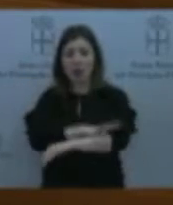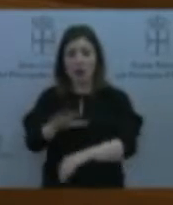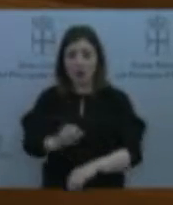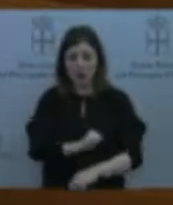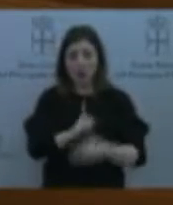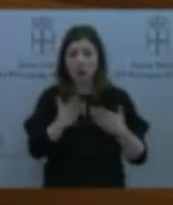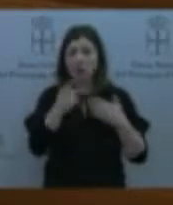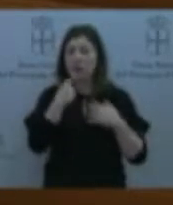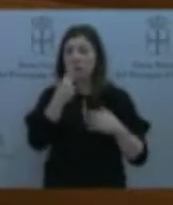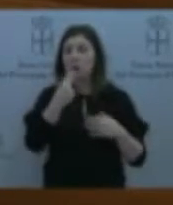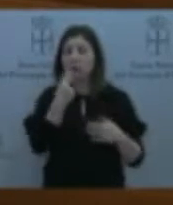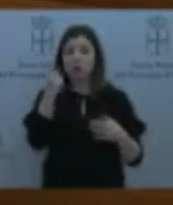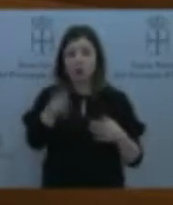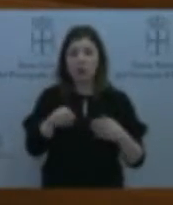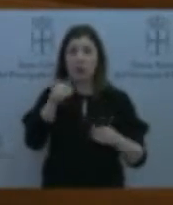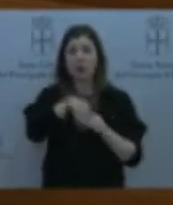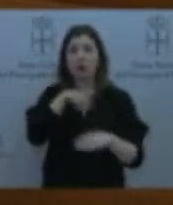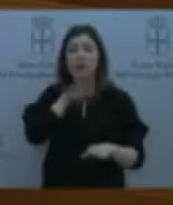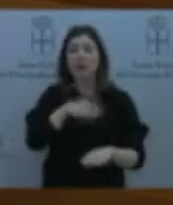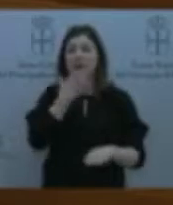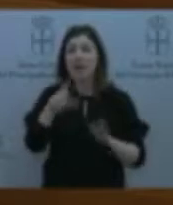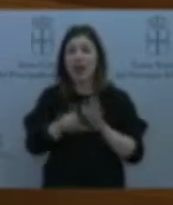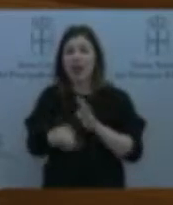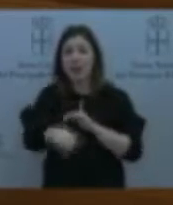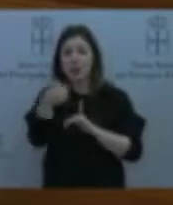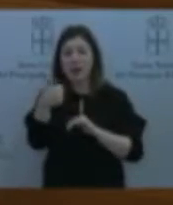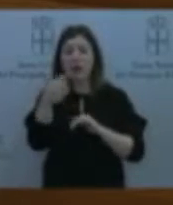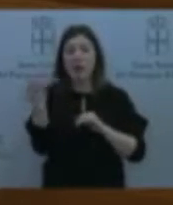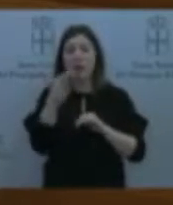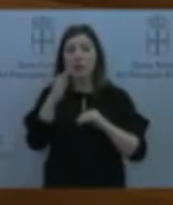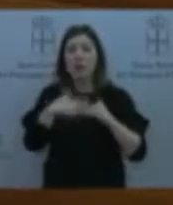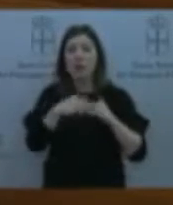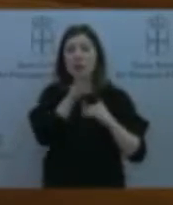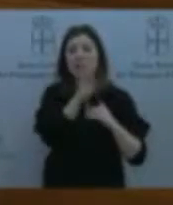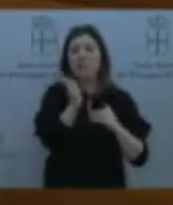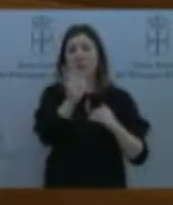siempre que la ley sea aprobada por al menos 3/5 de los miembros de la Junta General. Y ustedes bloquearon todo lo que pudieron,